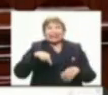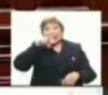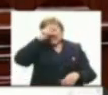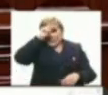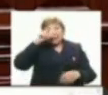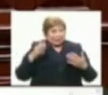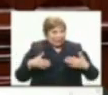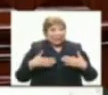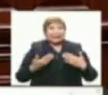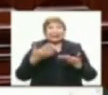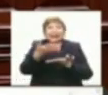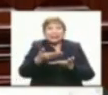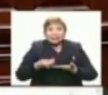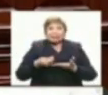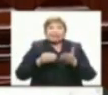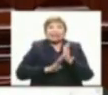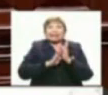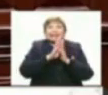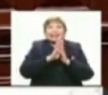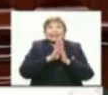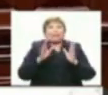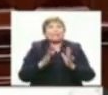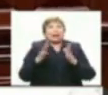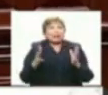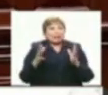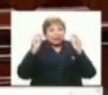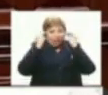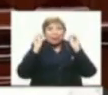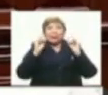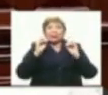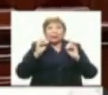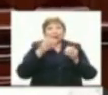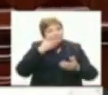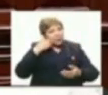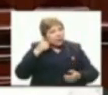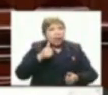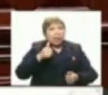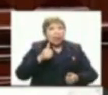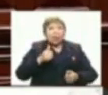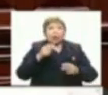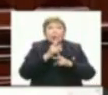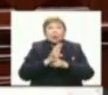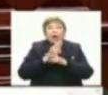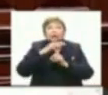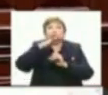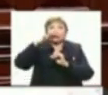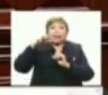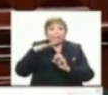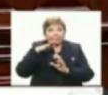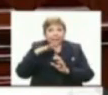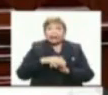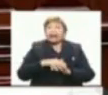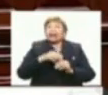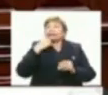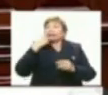reciban contribuciones que generen desarrollo y mayores oportunidades con un real cuidado del medio ambiente.